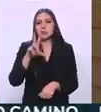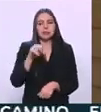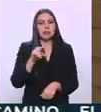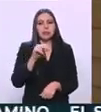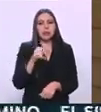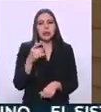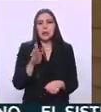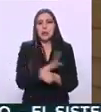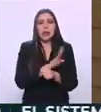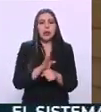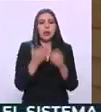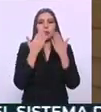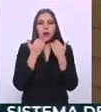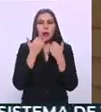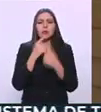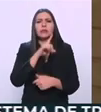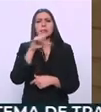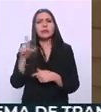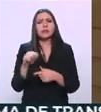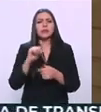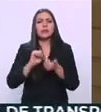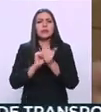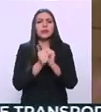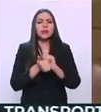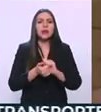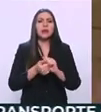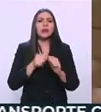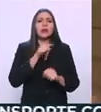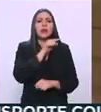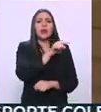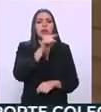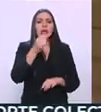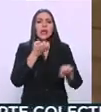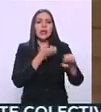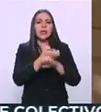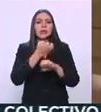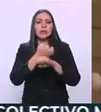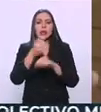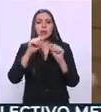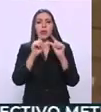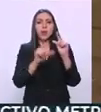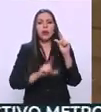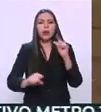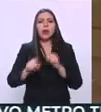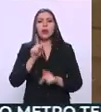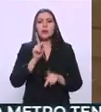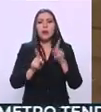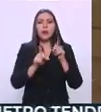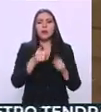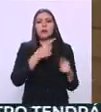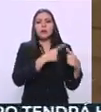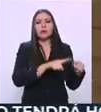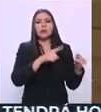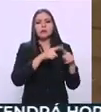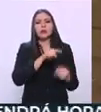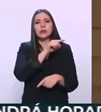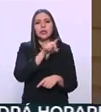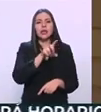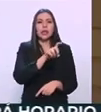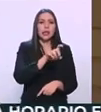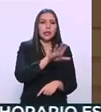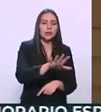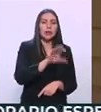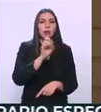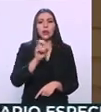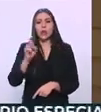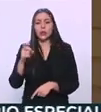en ir platicando con los estados de la República. Teníamos 35, 32 con cada uno de los estados y 3